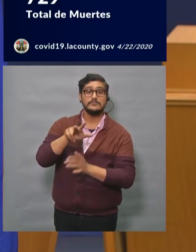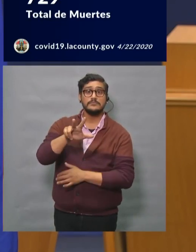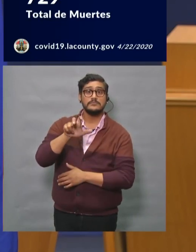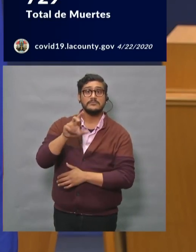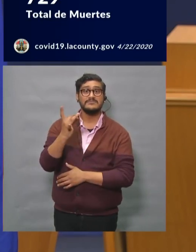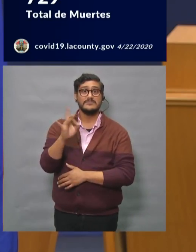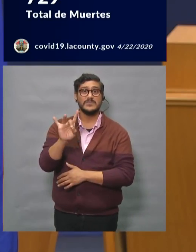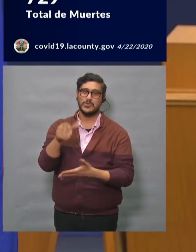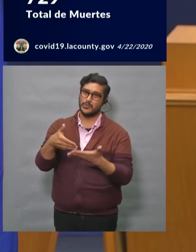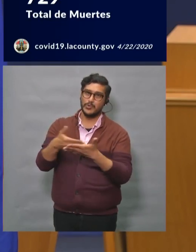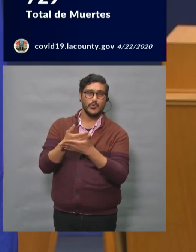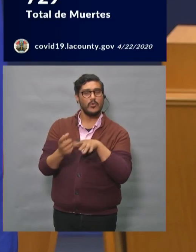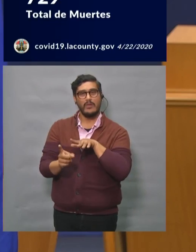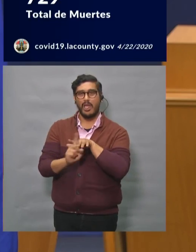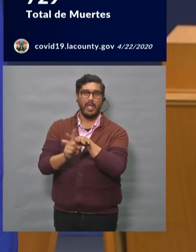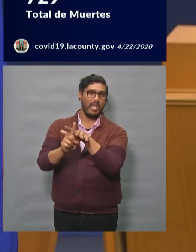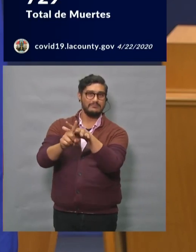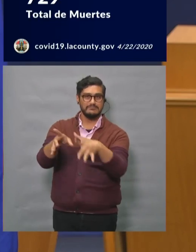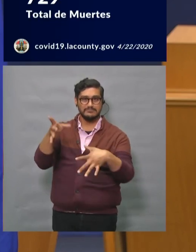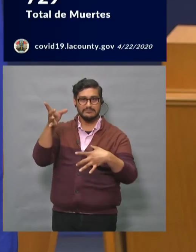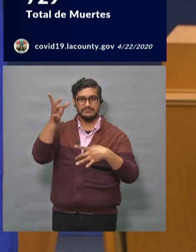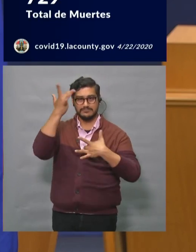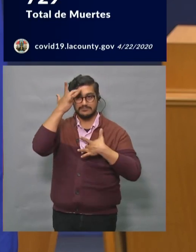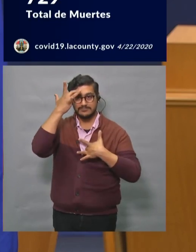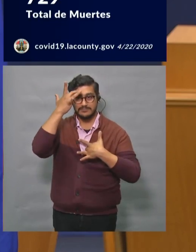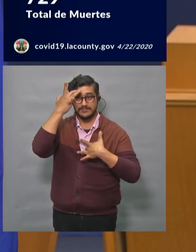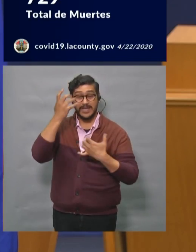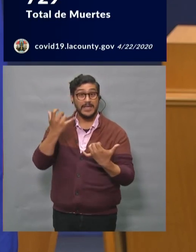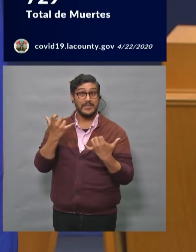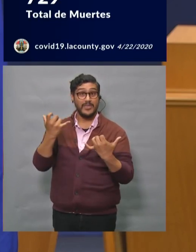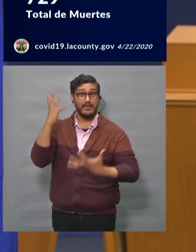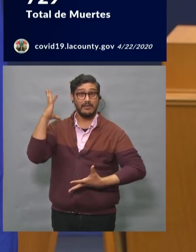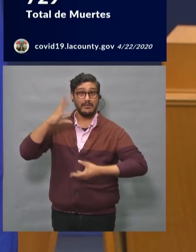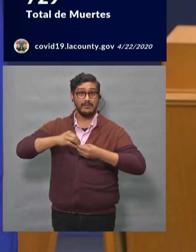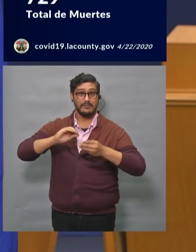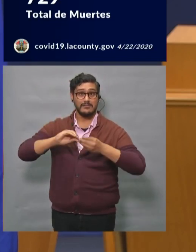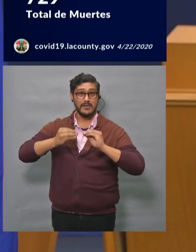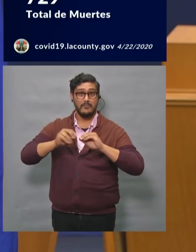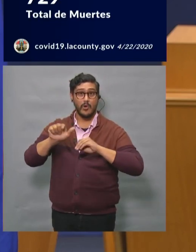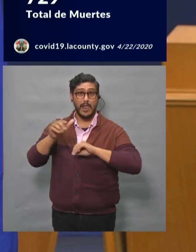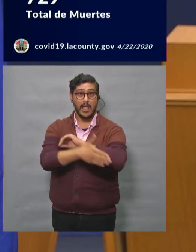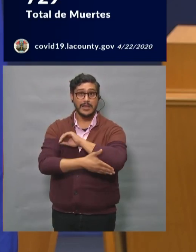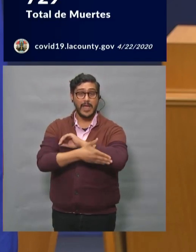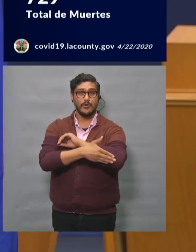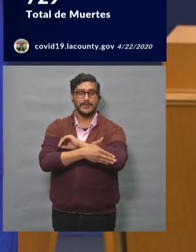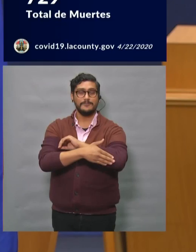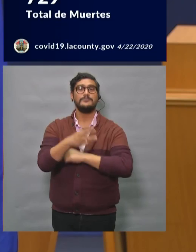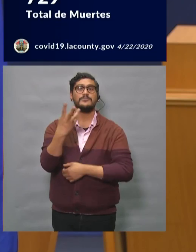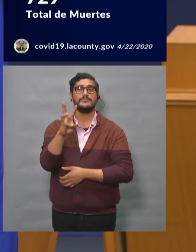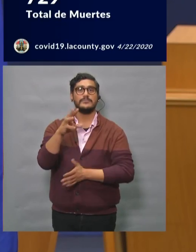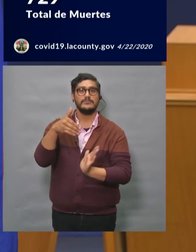1,318 casos nuevos. Esto eleva el número total de casos en el condado a